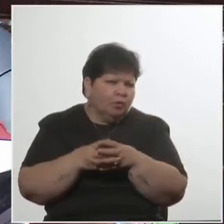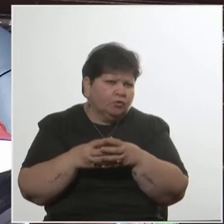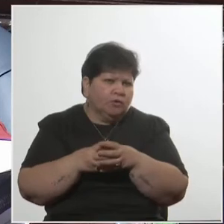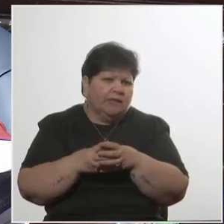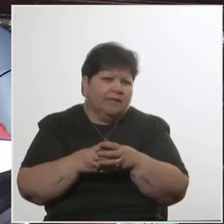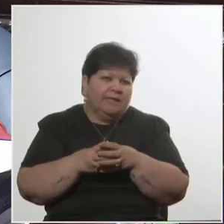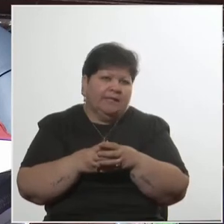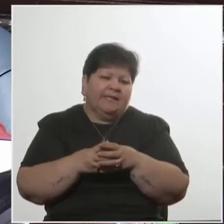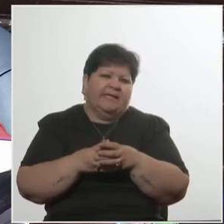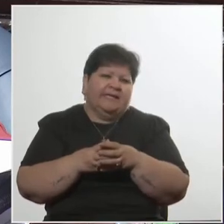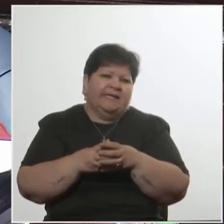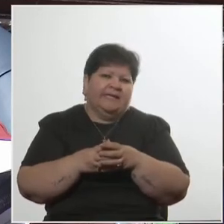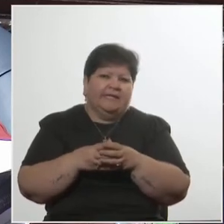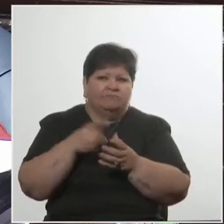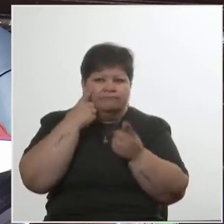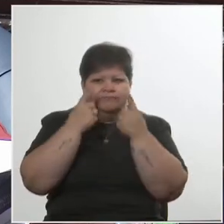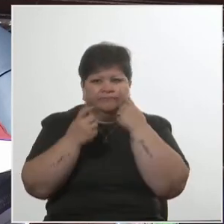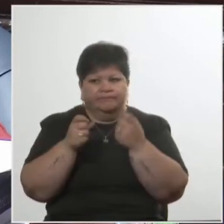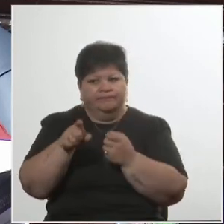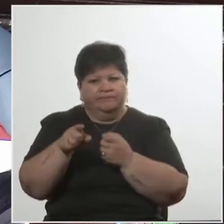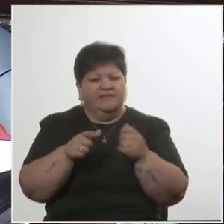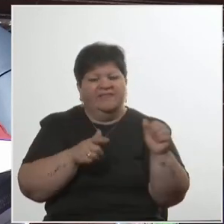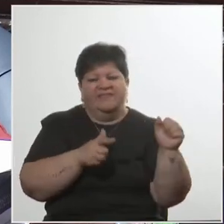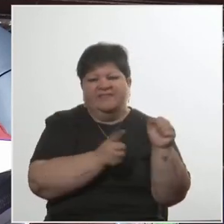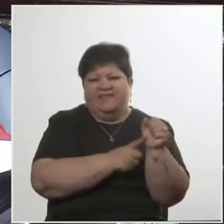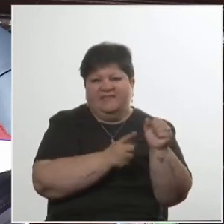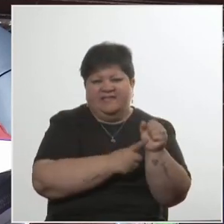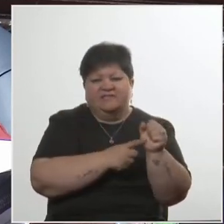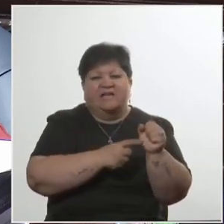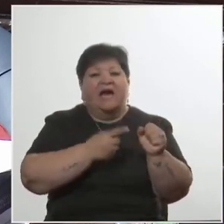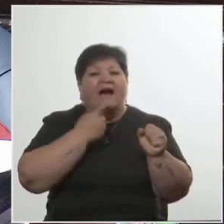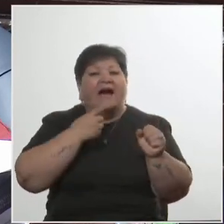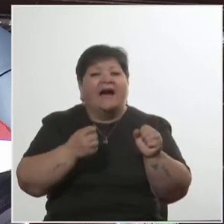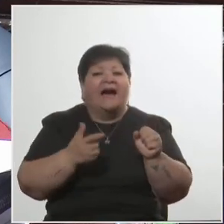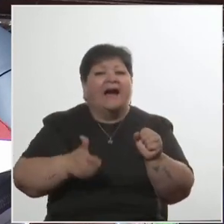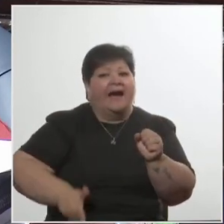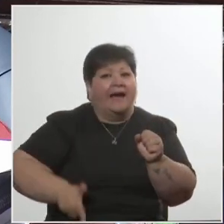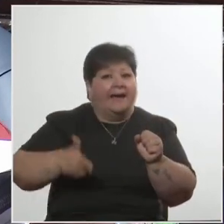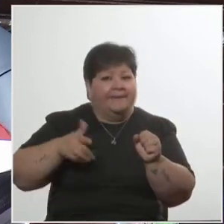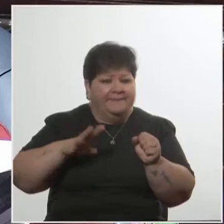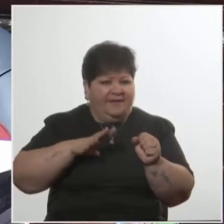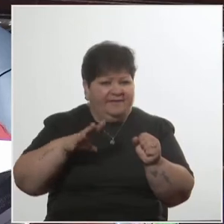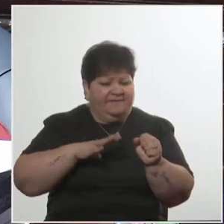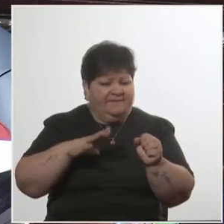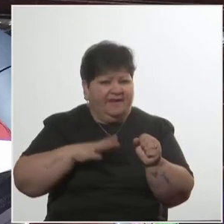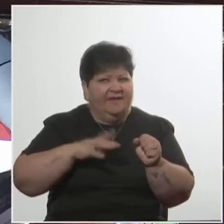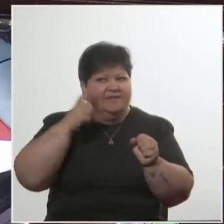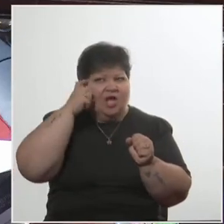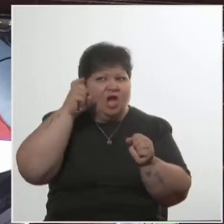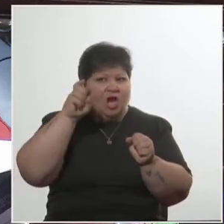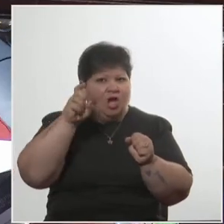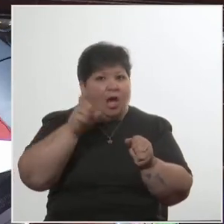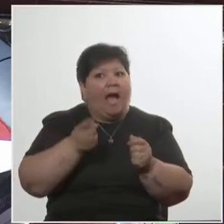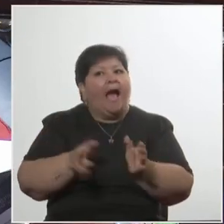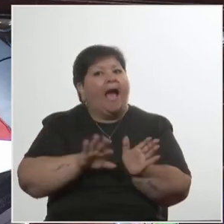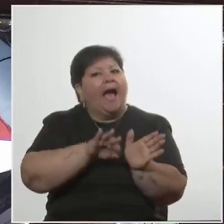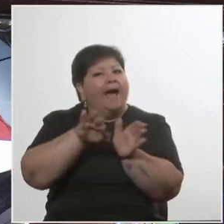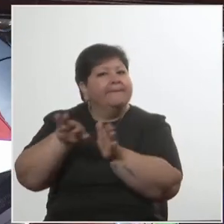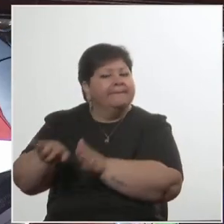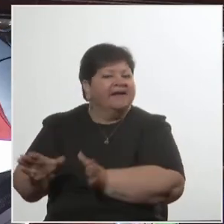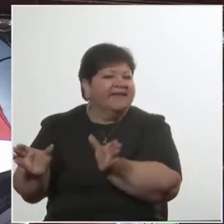de grupos identificados de derecha armados e ideológicos aparte del escuadrón de la muerte